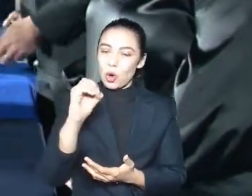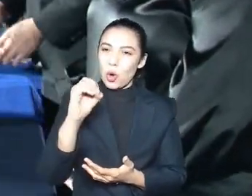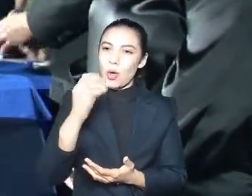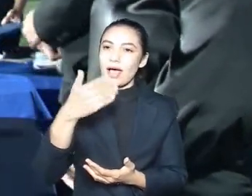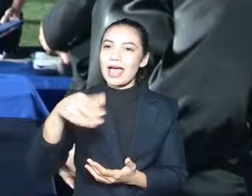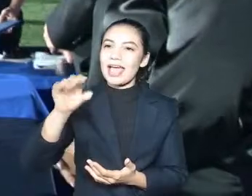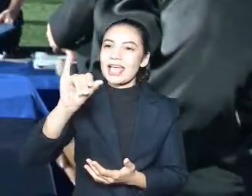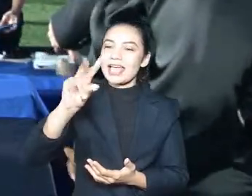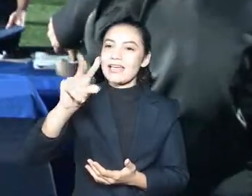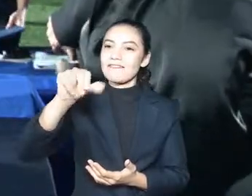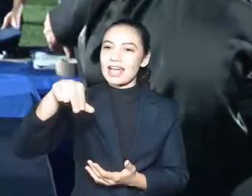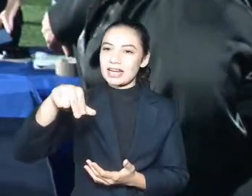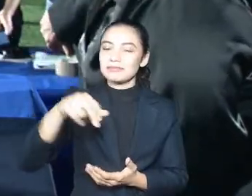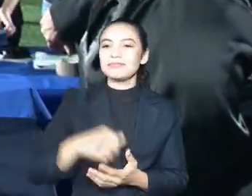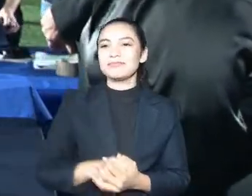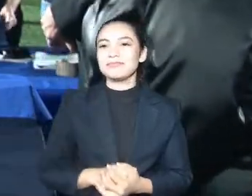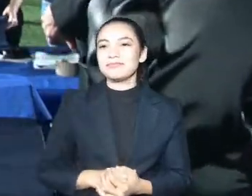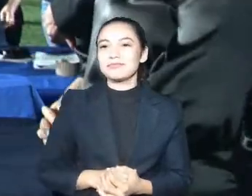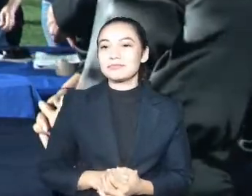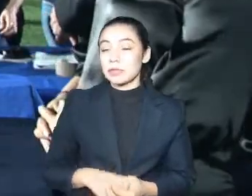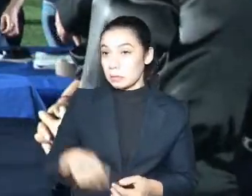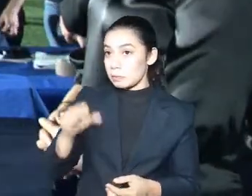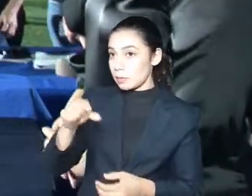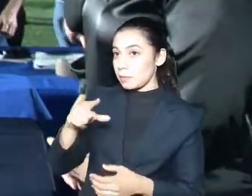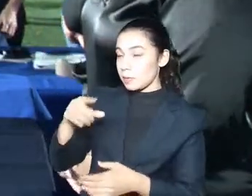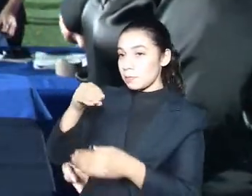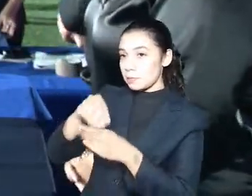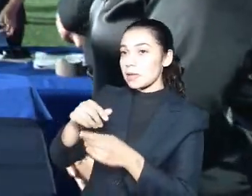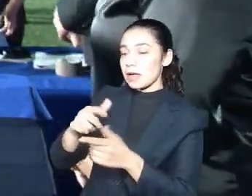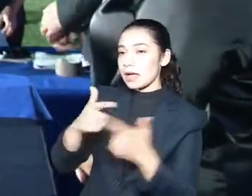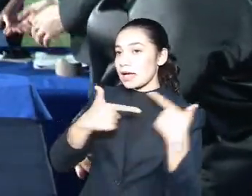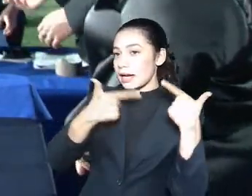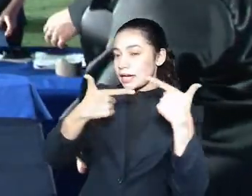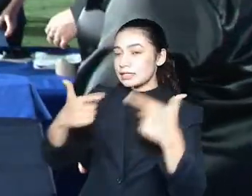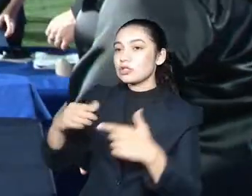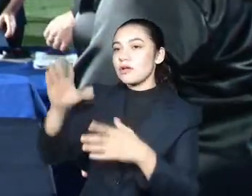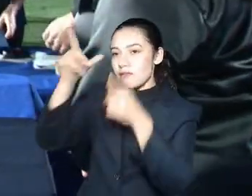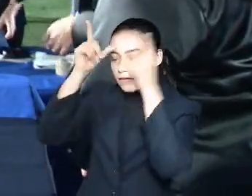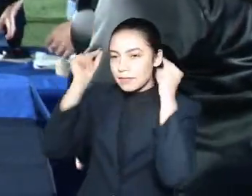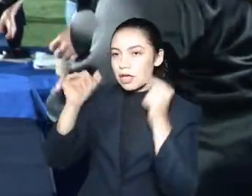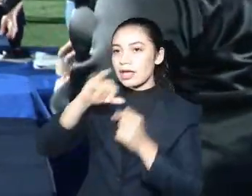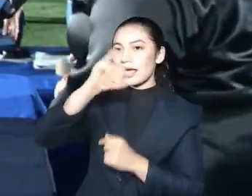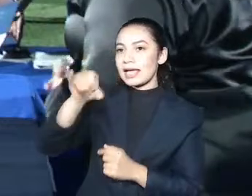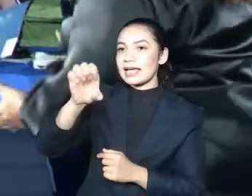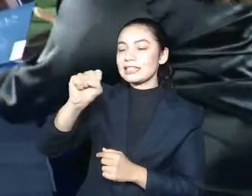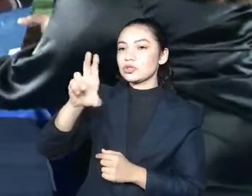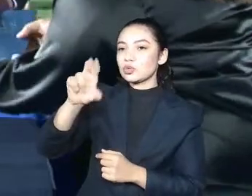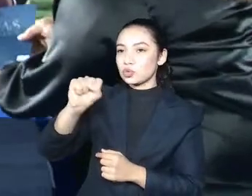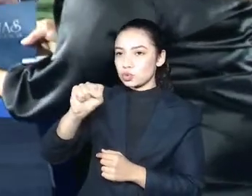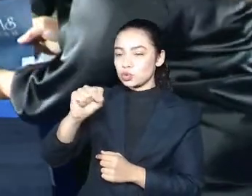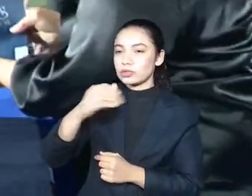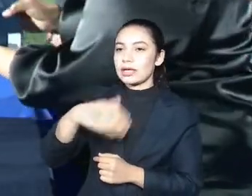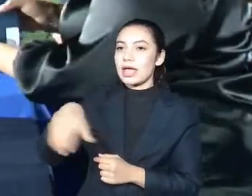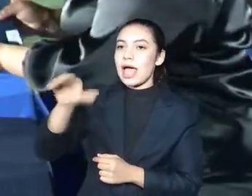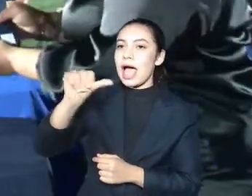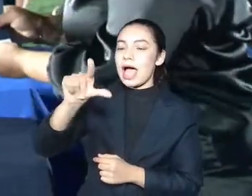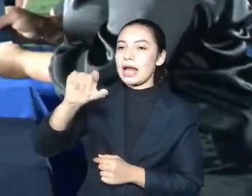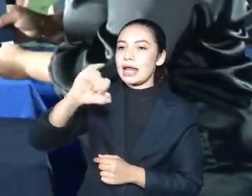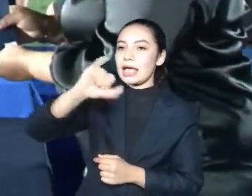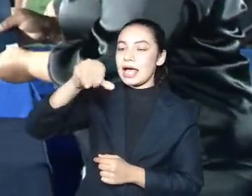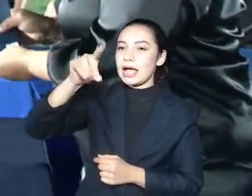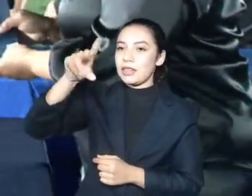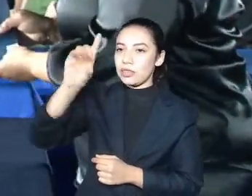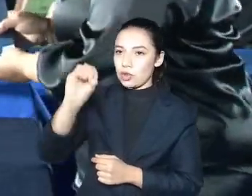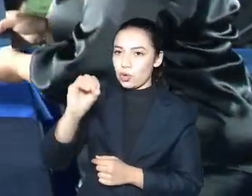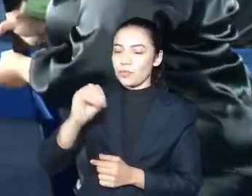También integrante de esta generación de enfermería es Jesús Alejandro Fimbres Balbastro. este